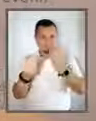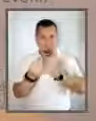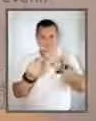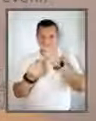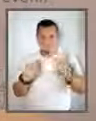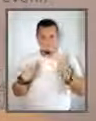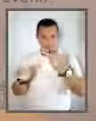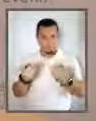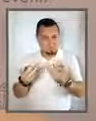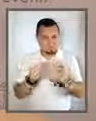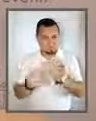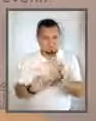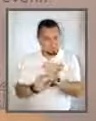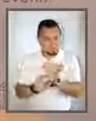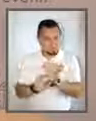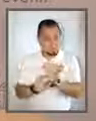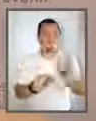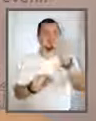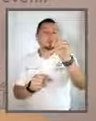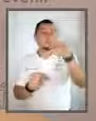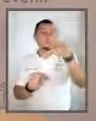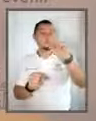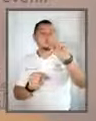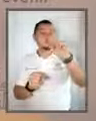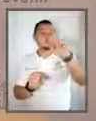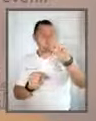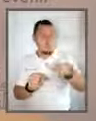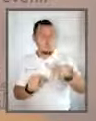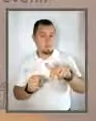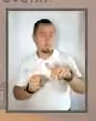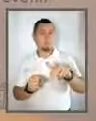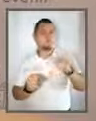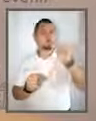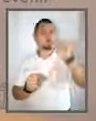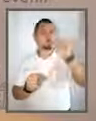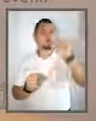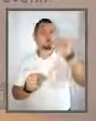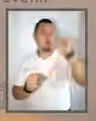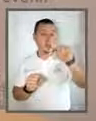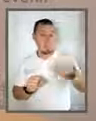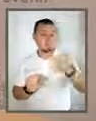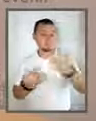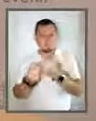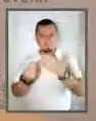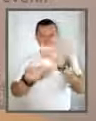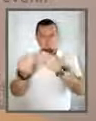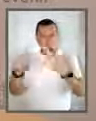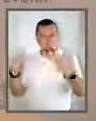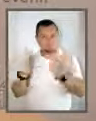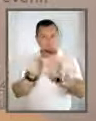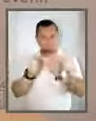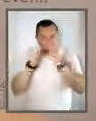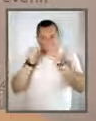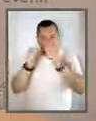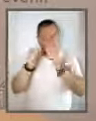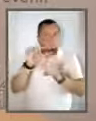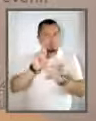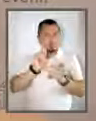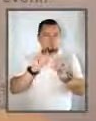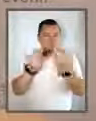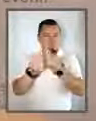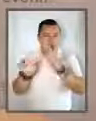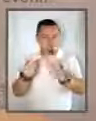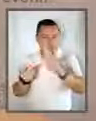Vallarta, en Tomatlán, en Autlán, con módulos para la toma de pruebas como